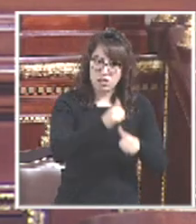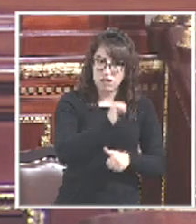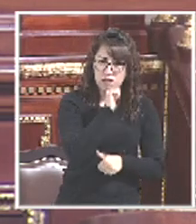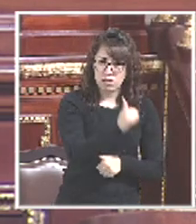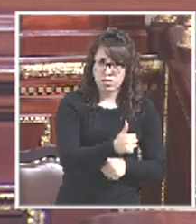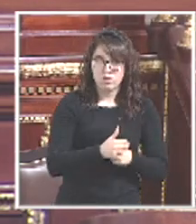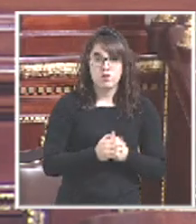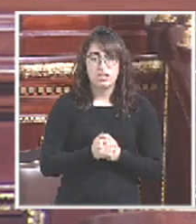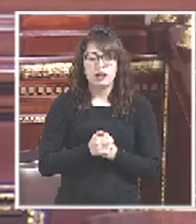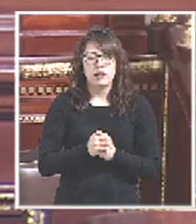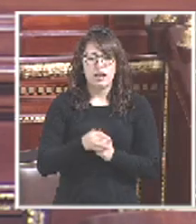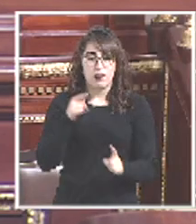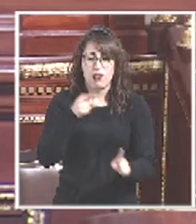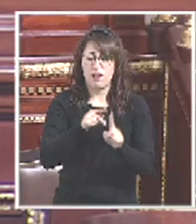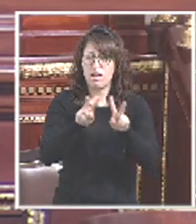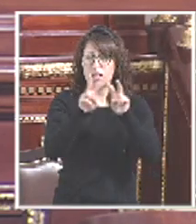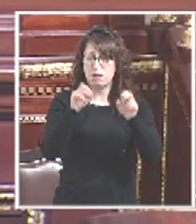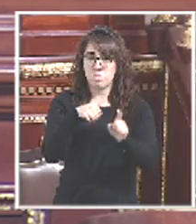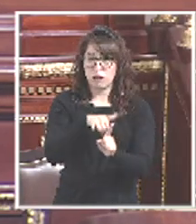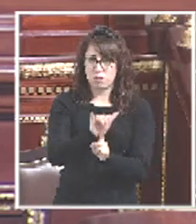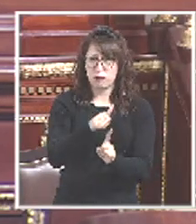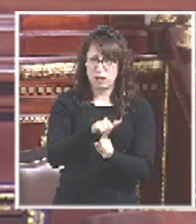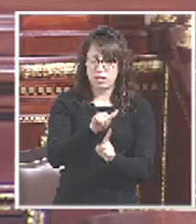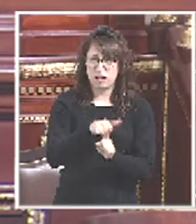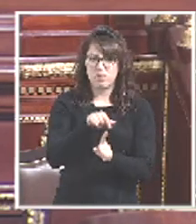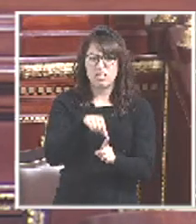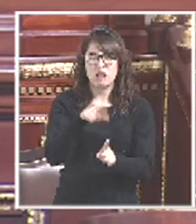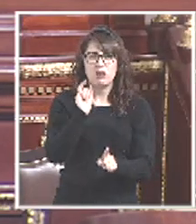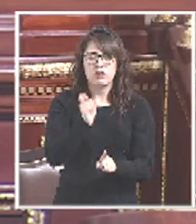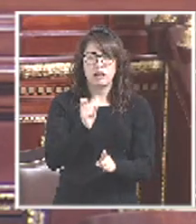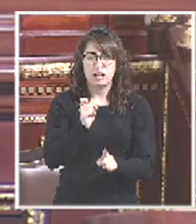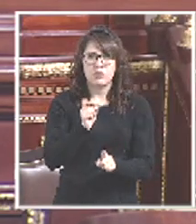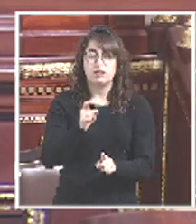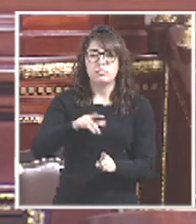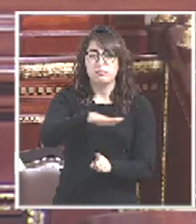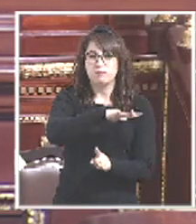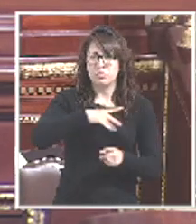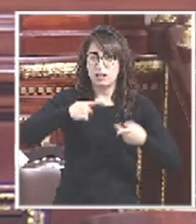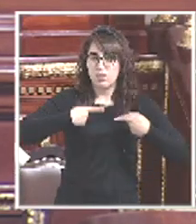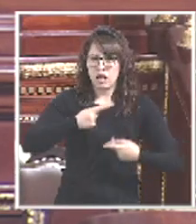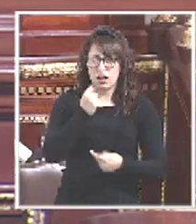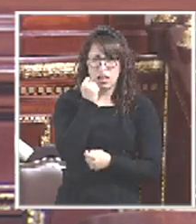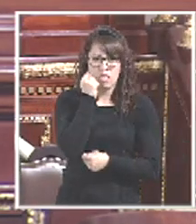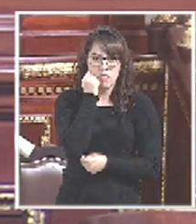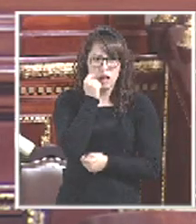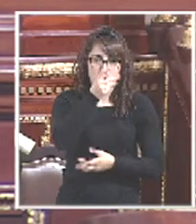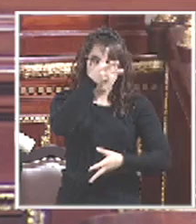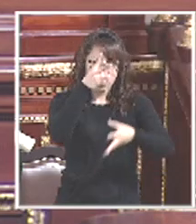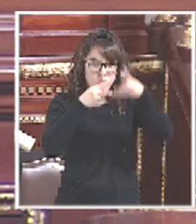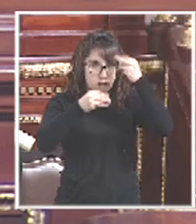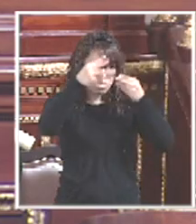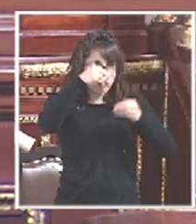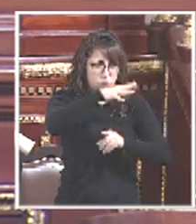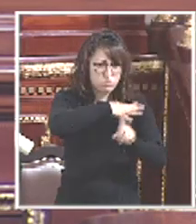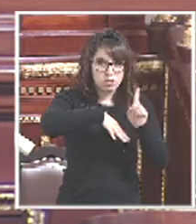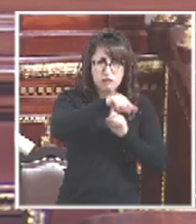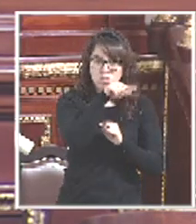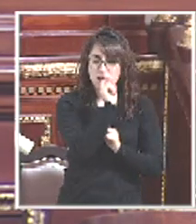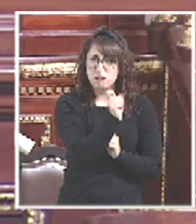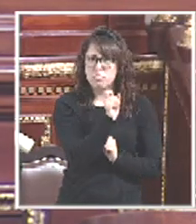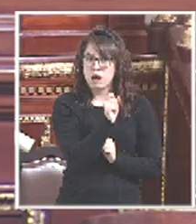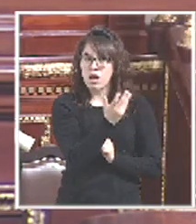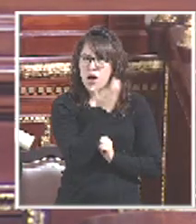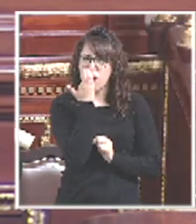El bullying es un fenómeno en el que los agresores replican la violencia que observan en su entorno y de la que han